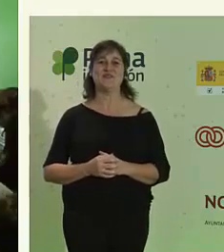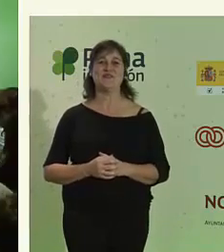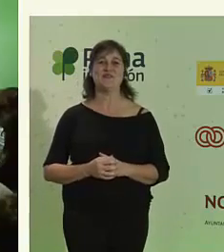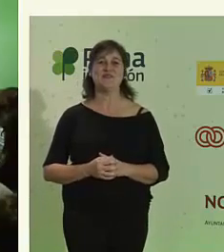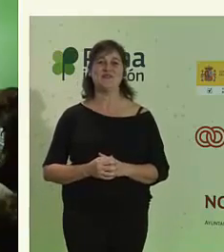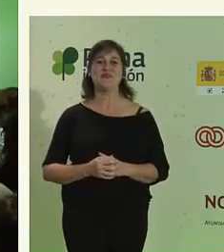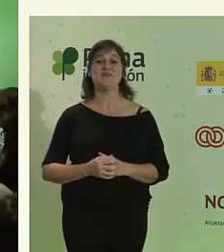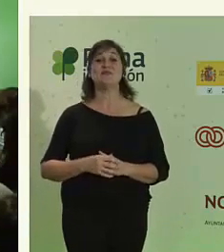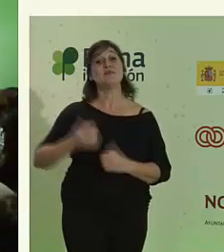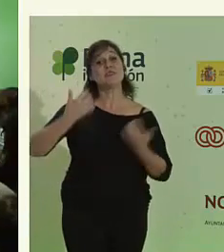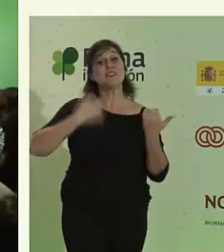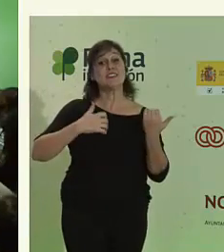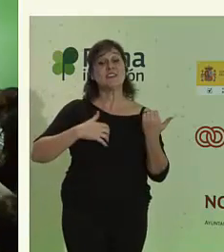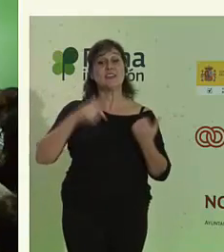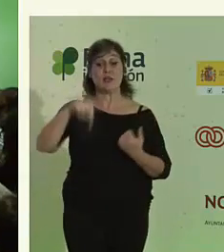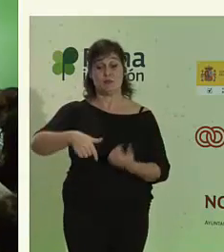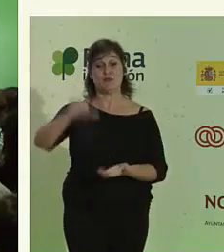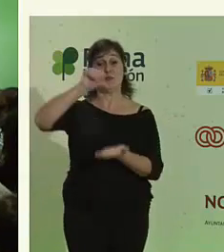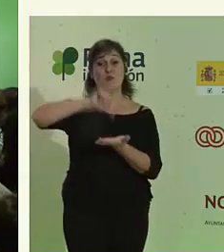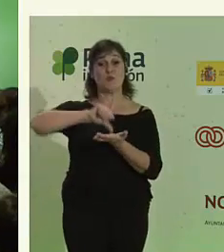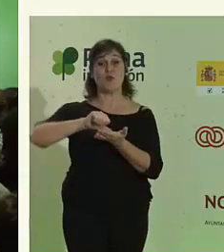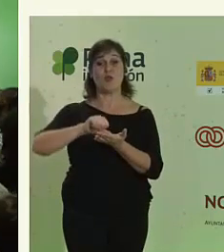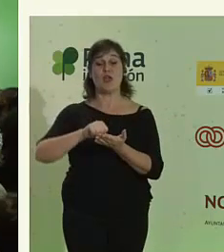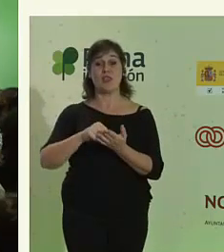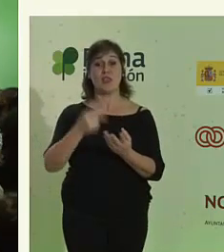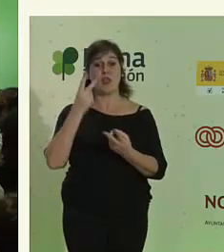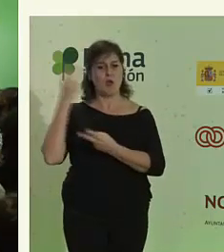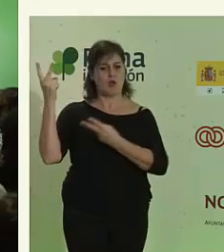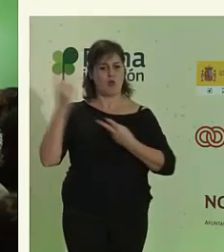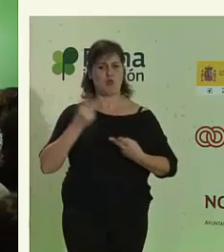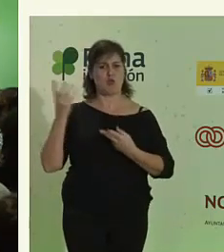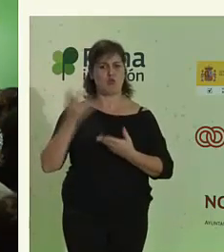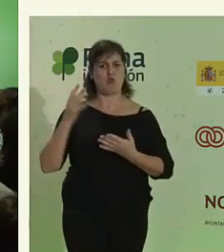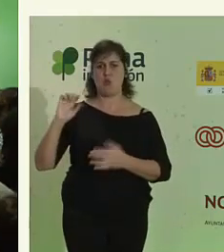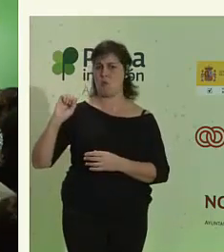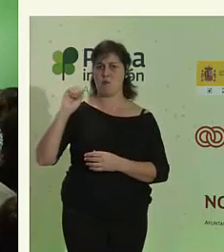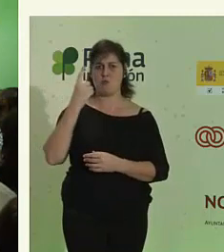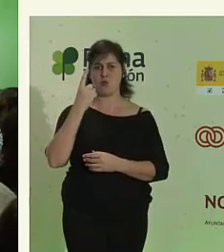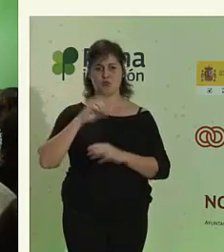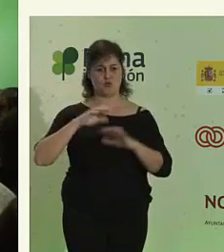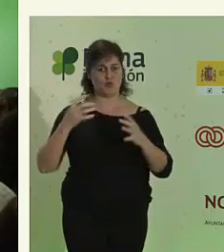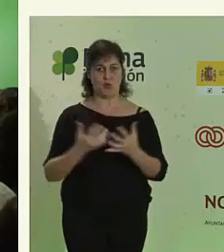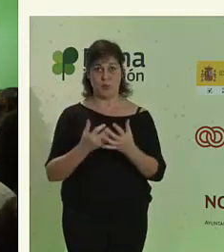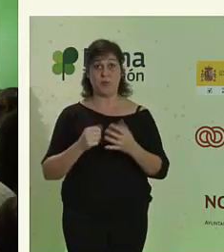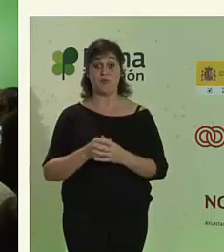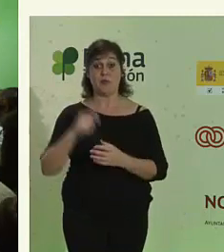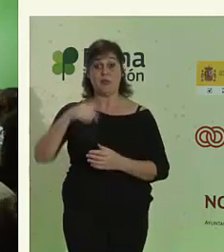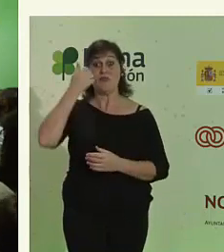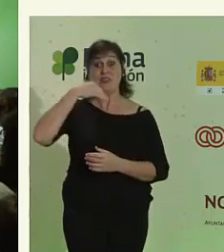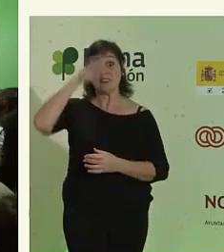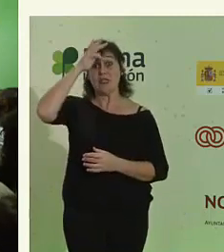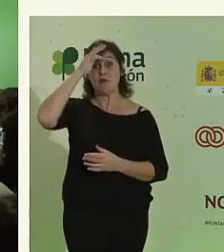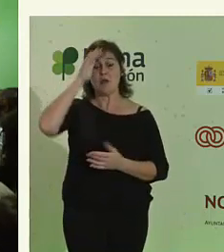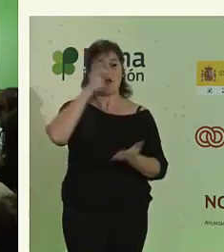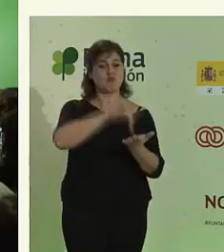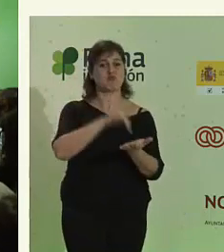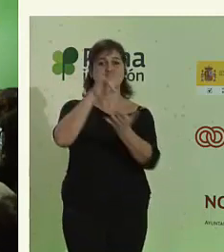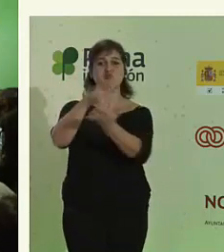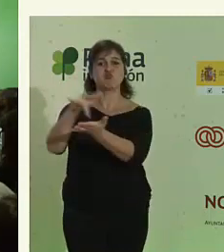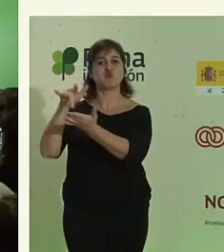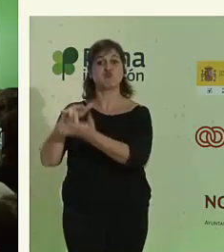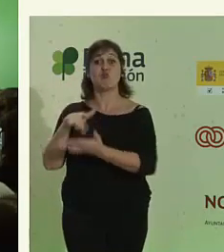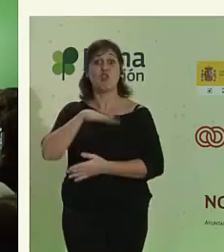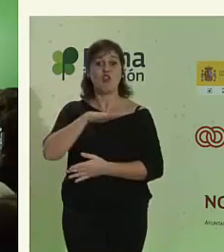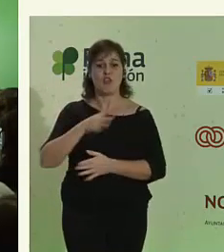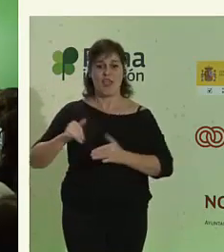Sevilla es una de las ciudades más visitadas del mundo y a lo largo del fin de semana vamos a hacer un recorrido por el río